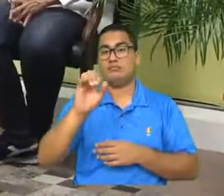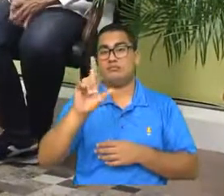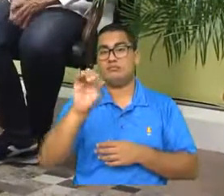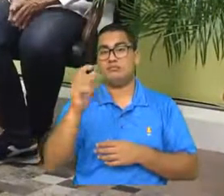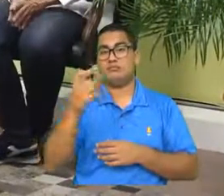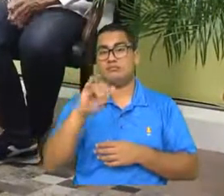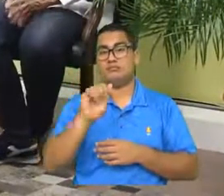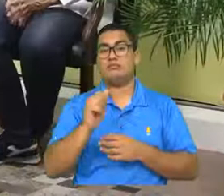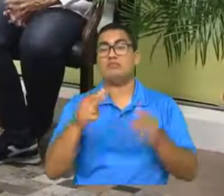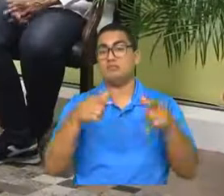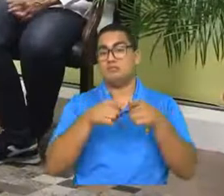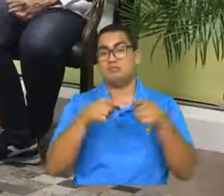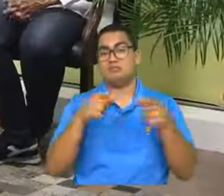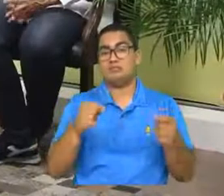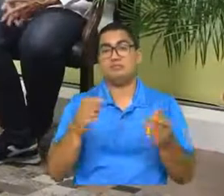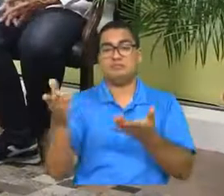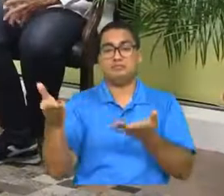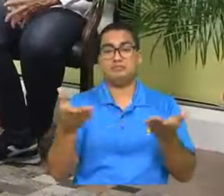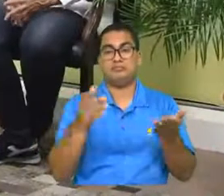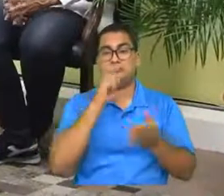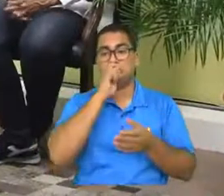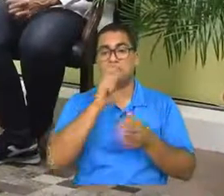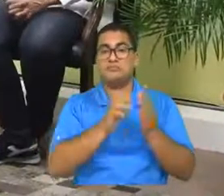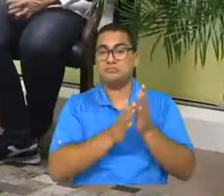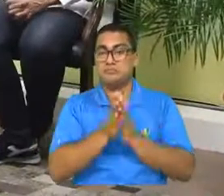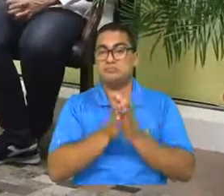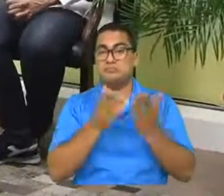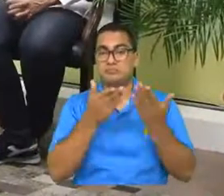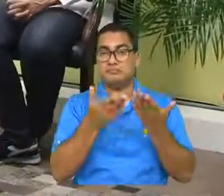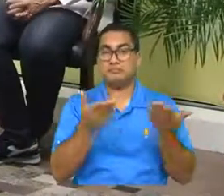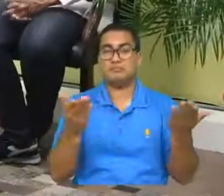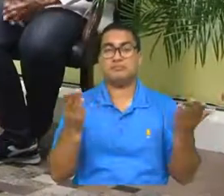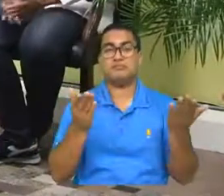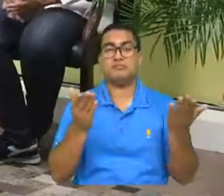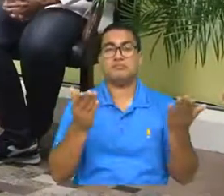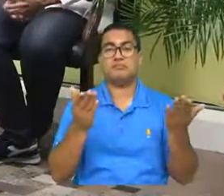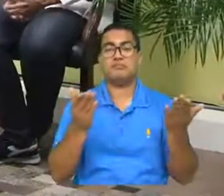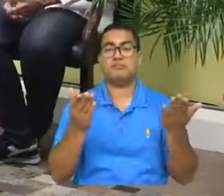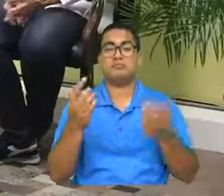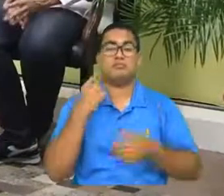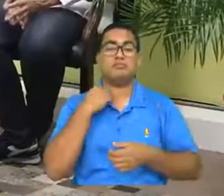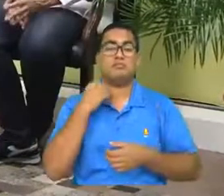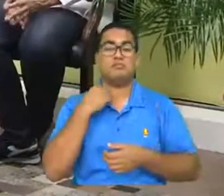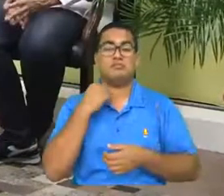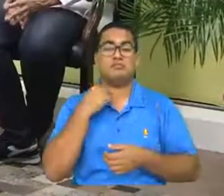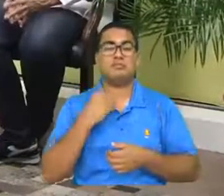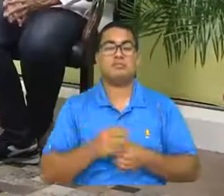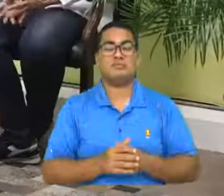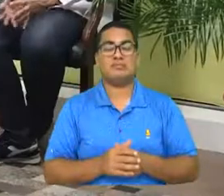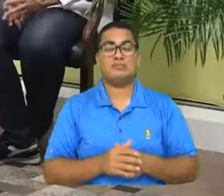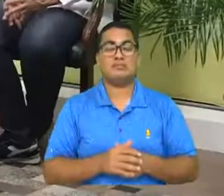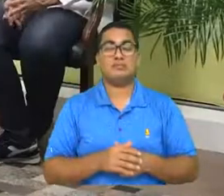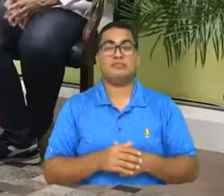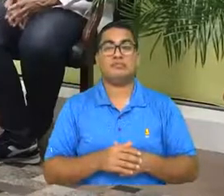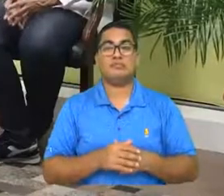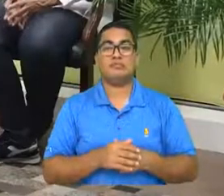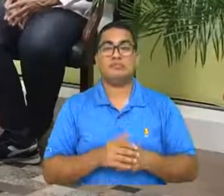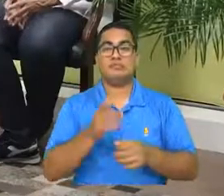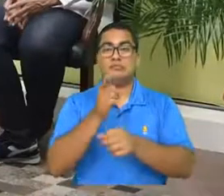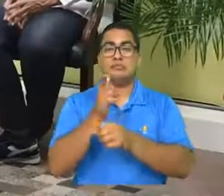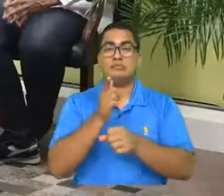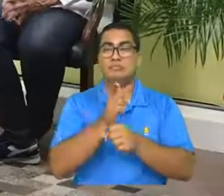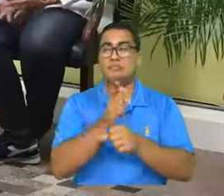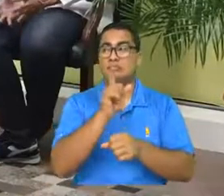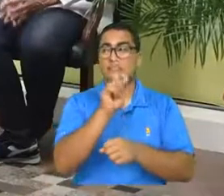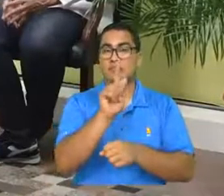placer tenerla aquí. Mucho gusto a todos ustedes y siempre, pues, un canal de